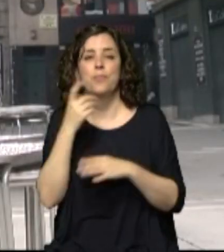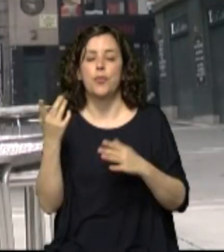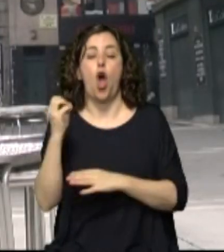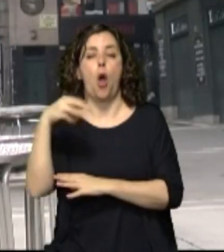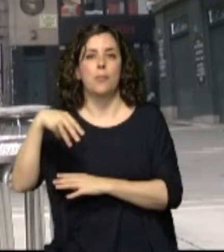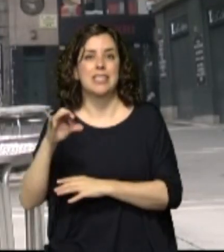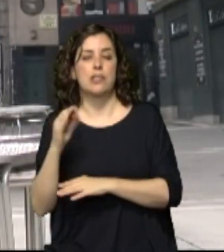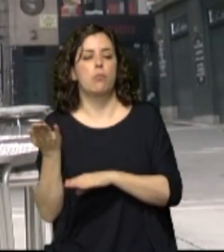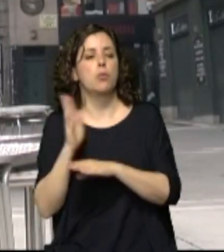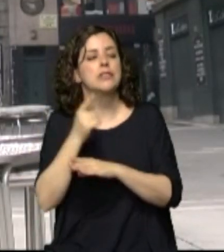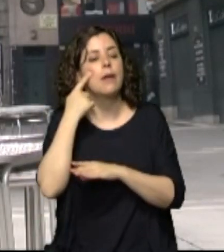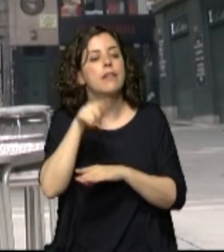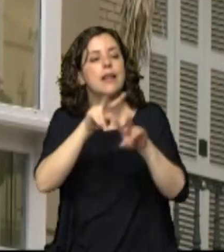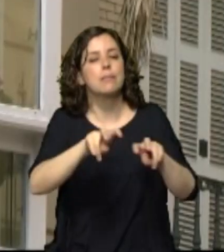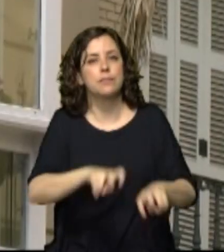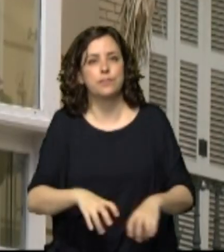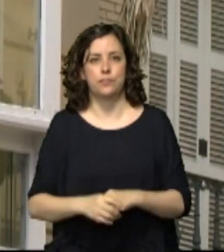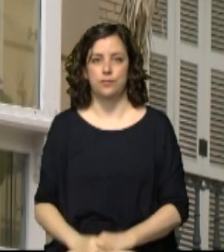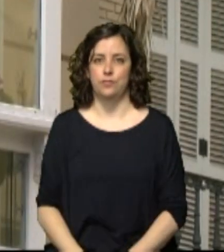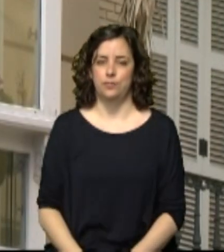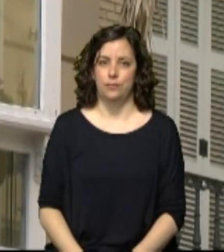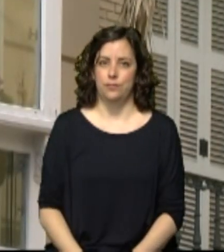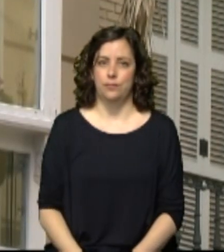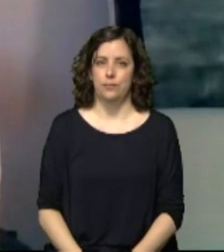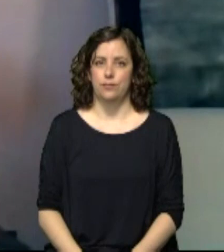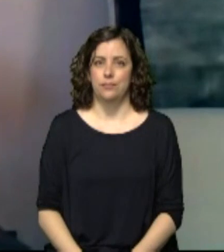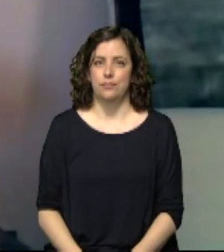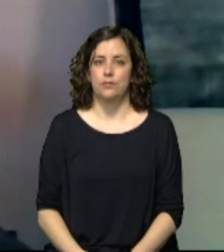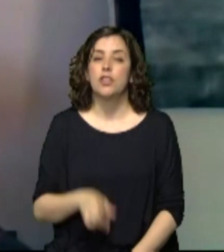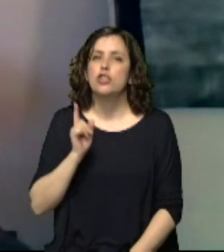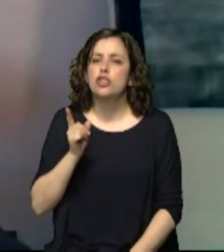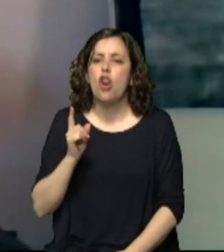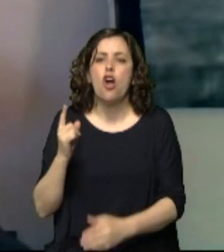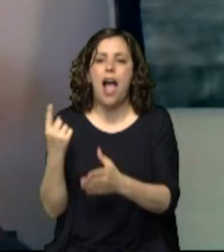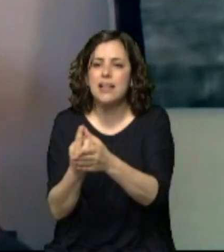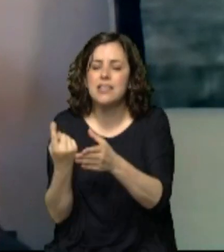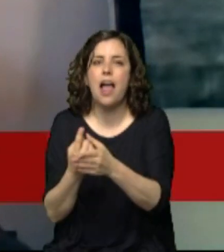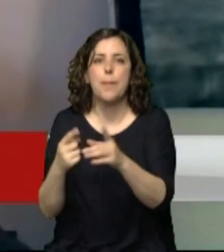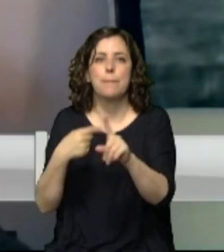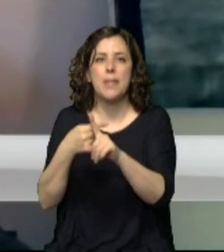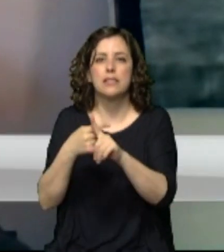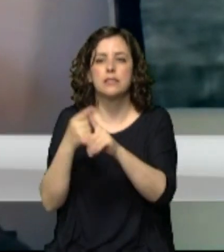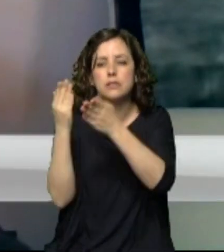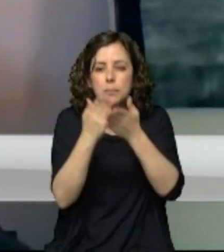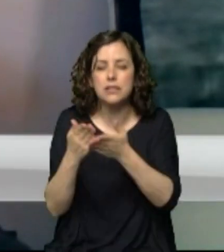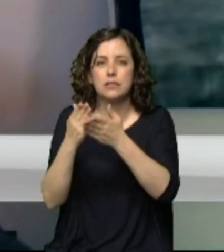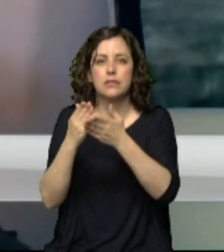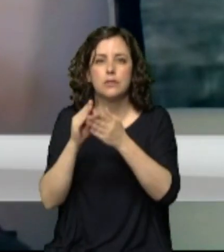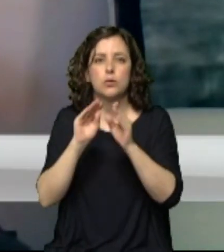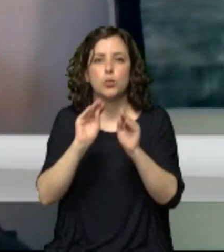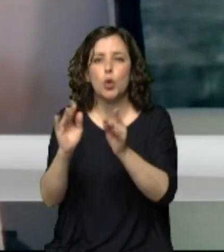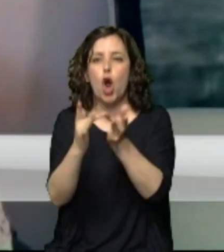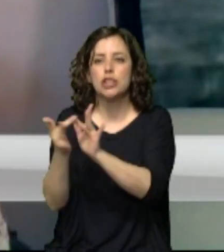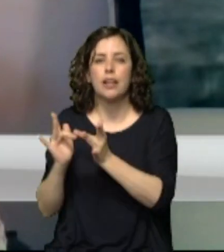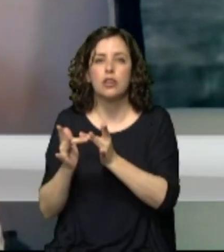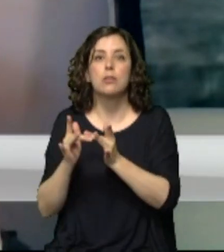Navarra. No solo para aislarlos y para trazar y detectar a sus contactos, sino también para llegar realmente al